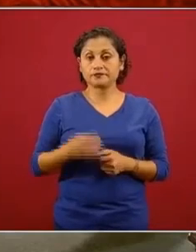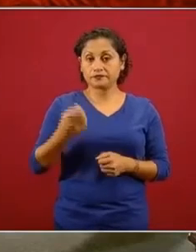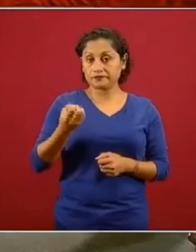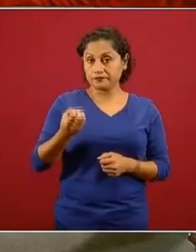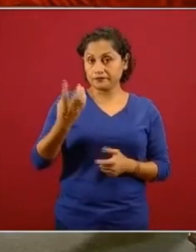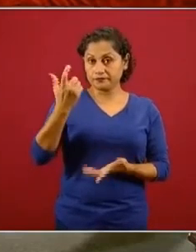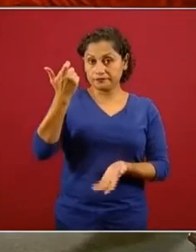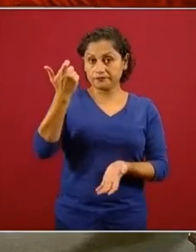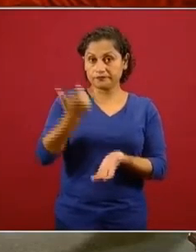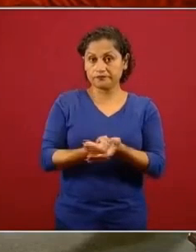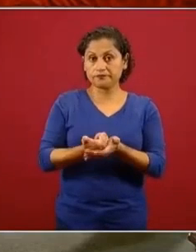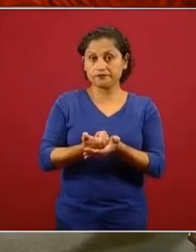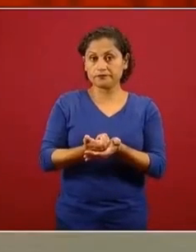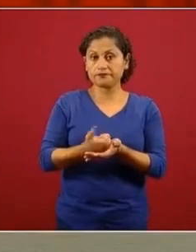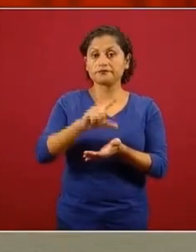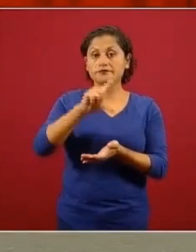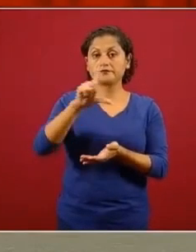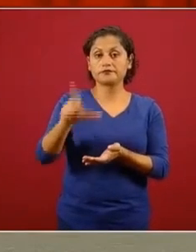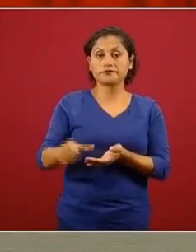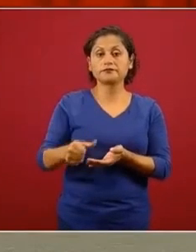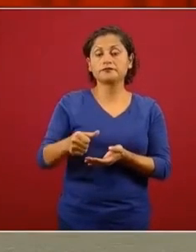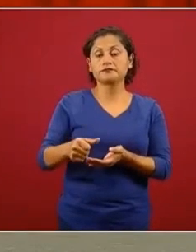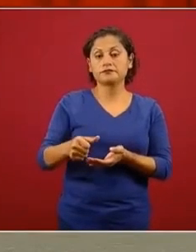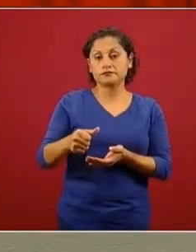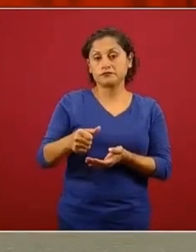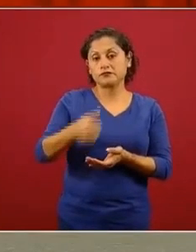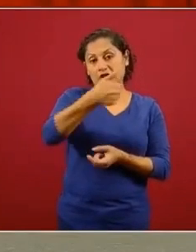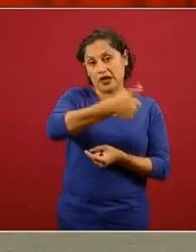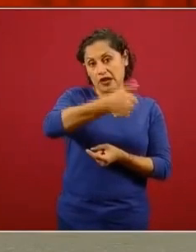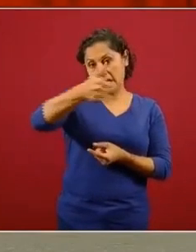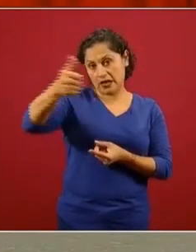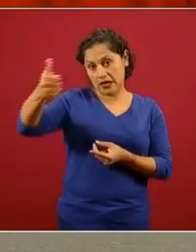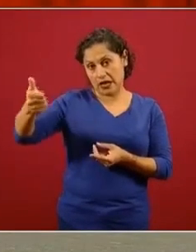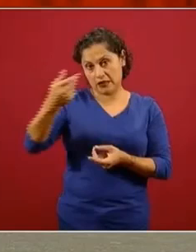a pagar y los datos de cada persona. Aquí hay un ejemplo que